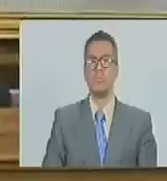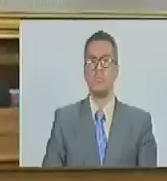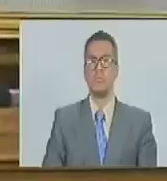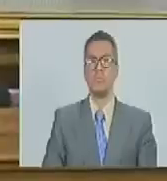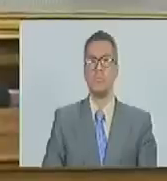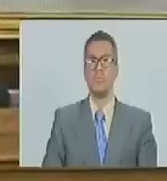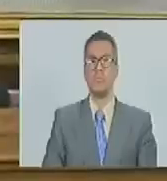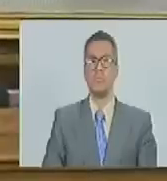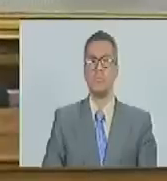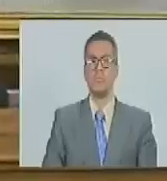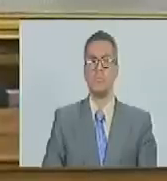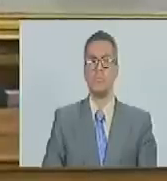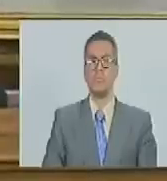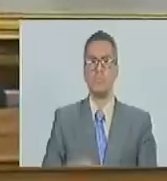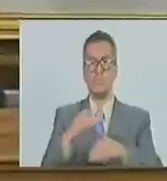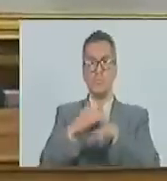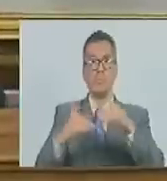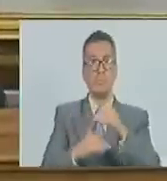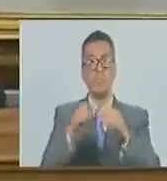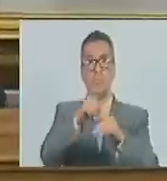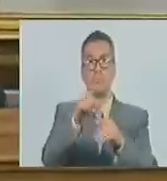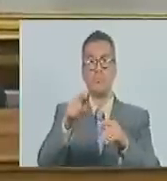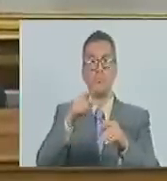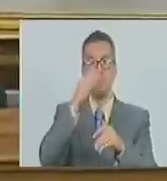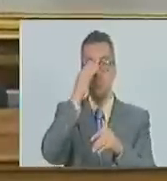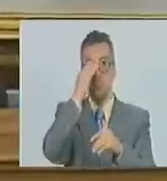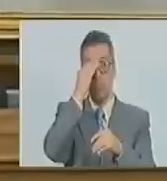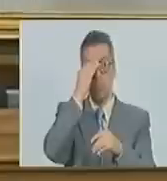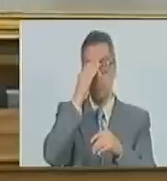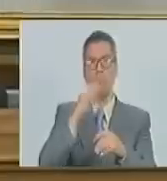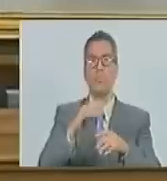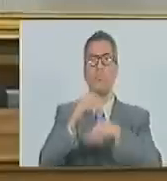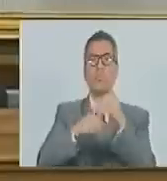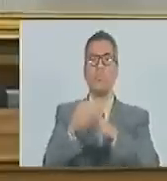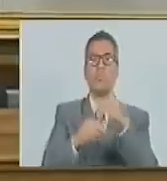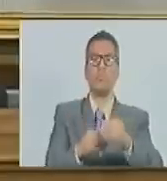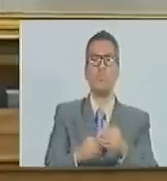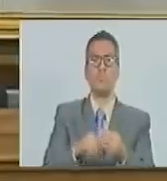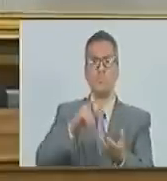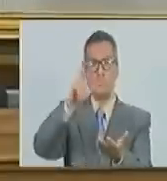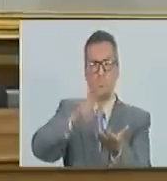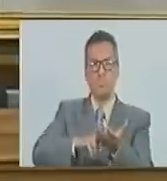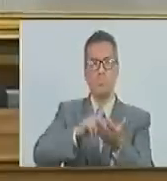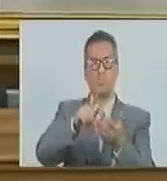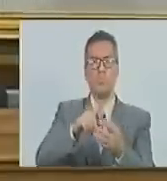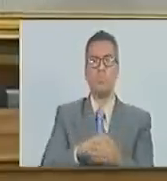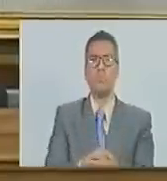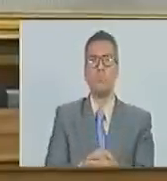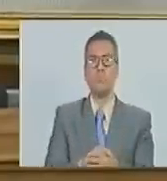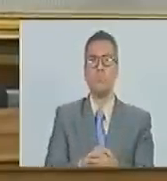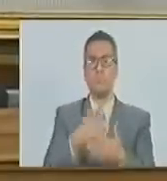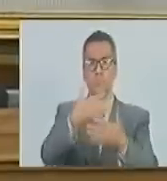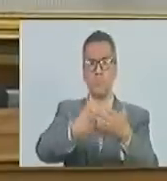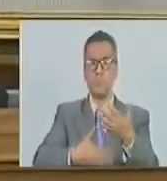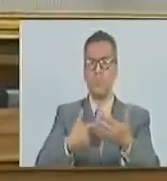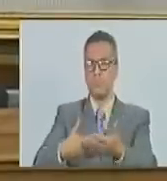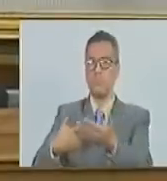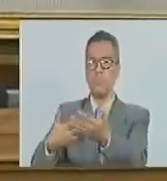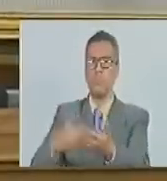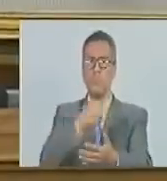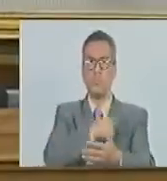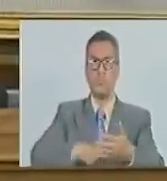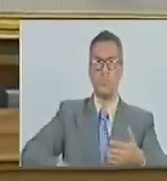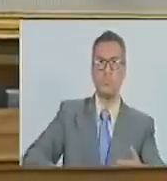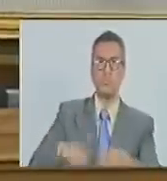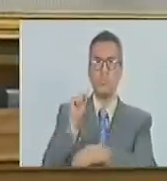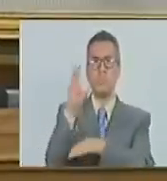Bien, subsecretaria, a los efectos de dar cumplimiento a la aceptación de las cartas presentadas al presidente